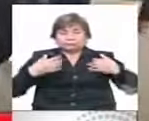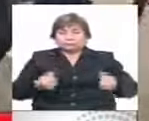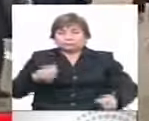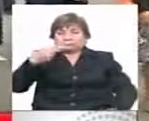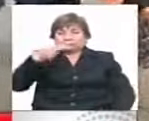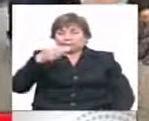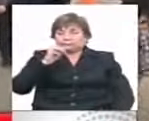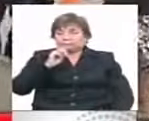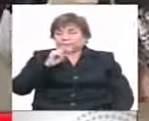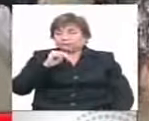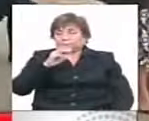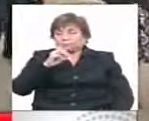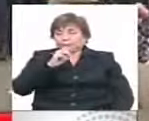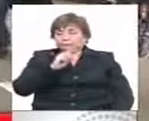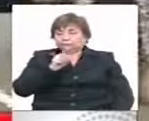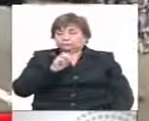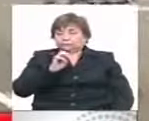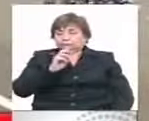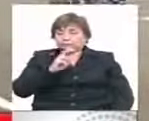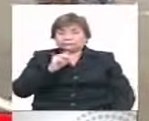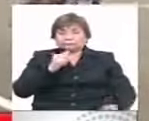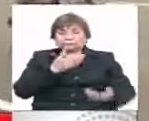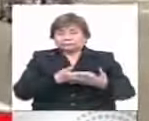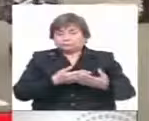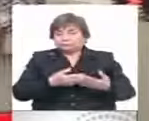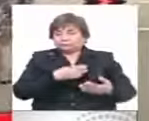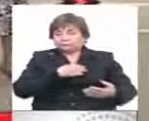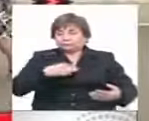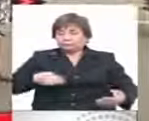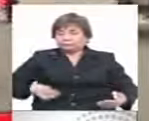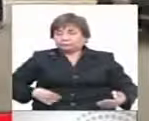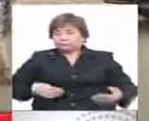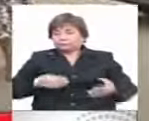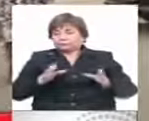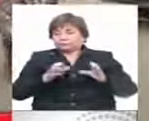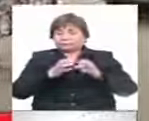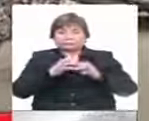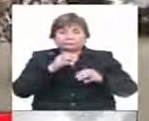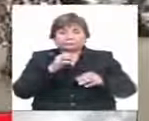Hernando Ceballos, el